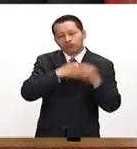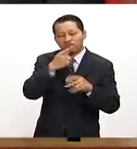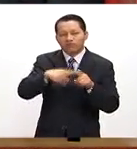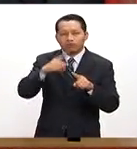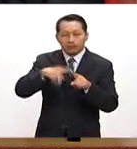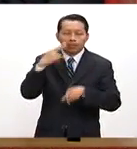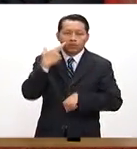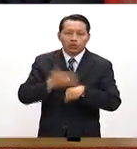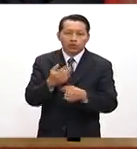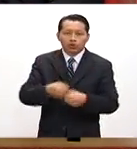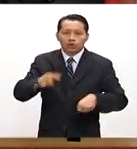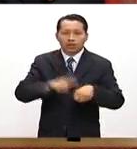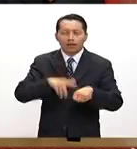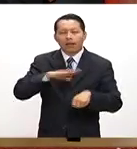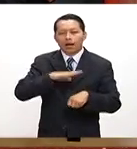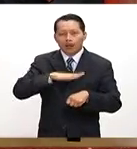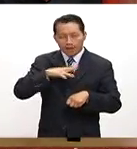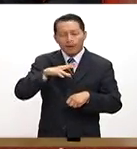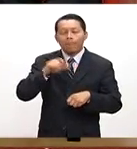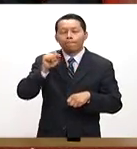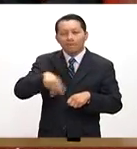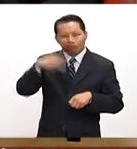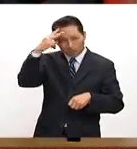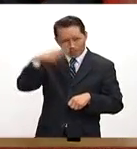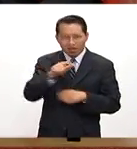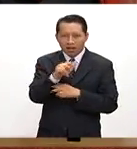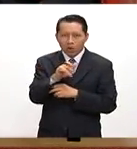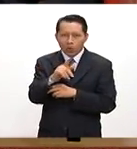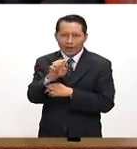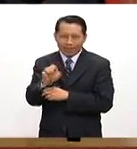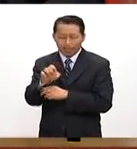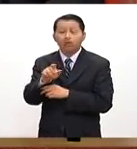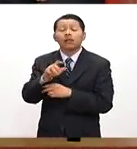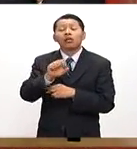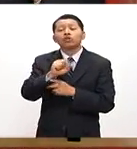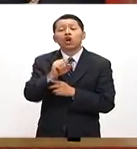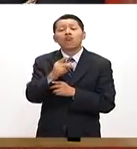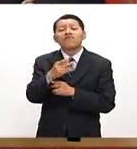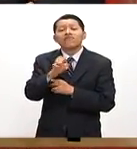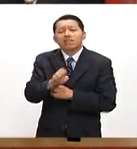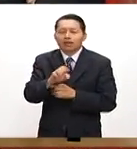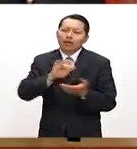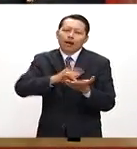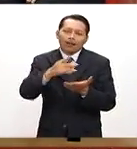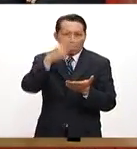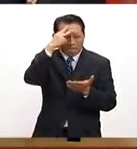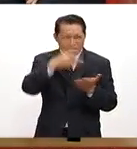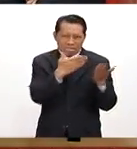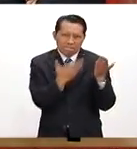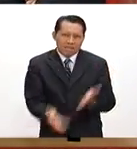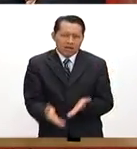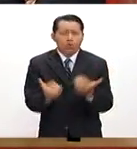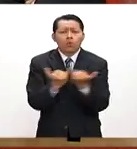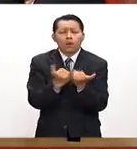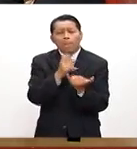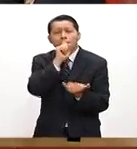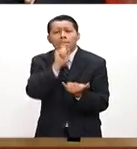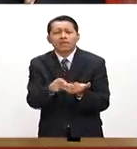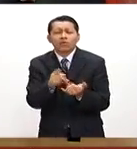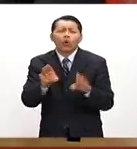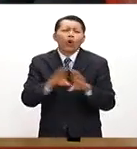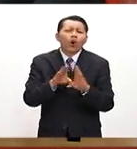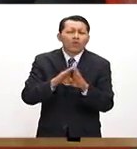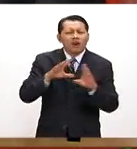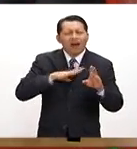Responsabilidad Social de Laureate México. Sofía, gracias por estar con nosotros. Hablar de un tema que en México al día hemos venido desarrollando